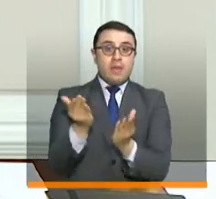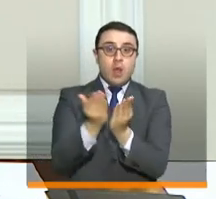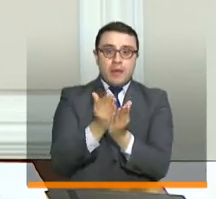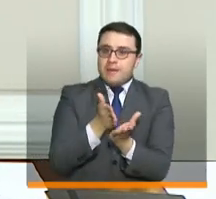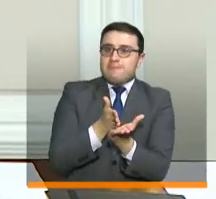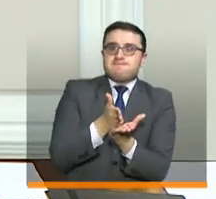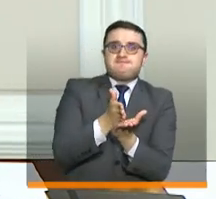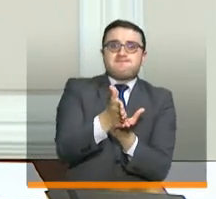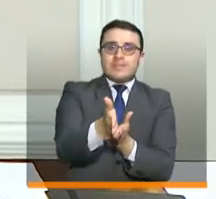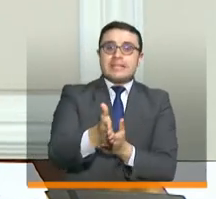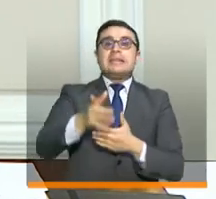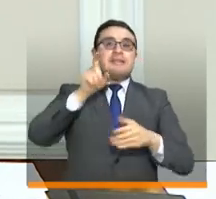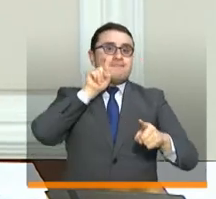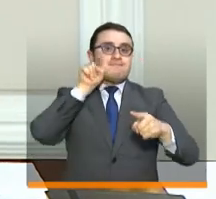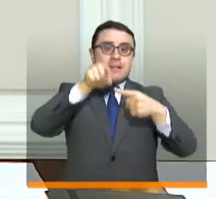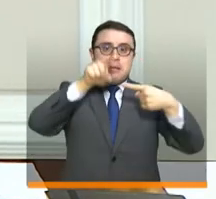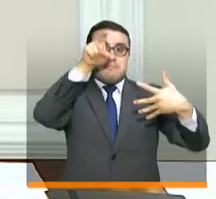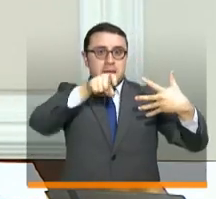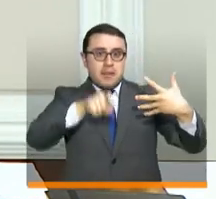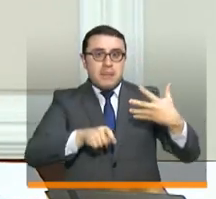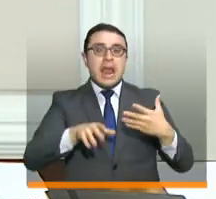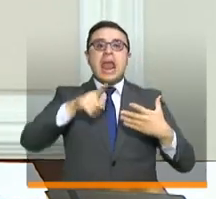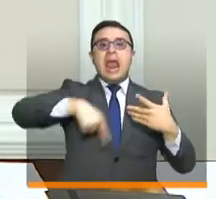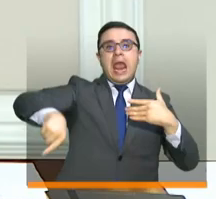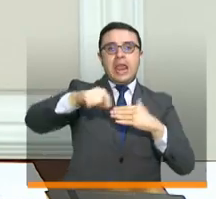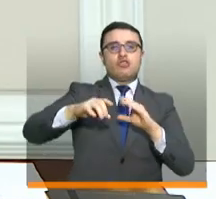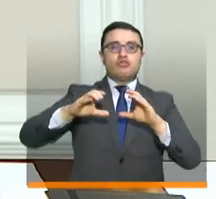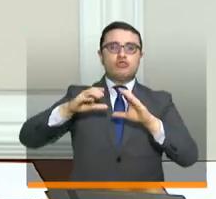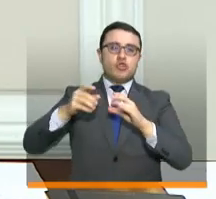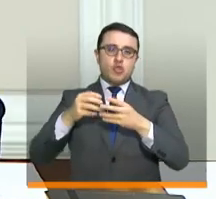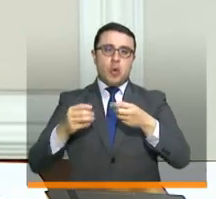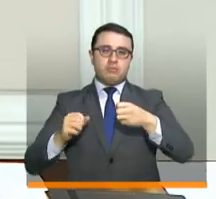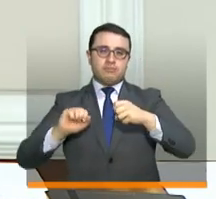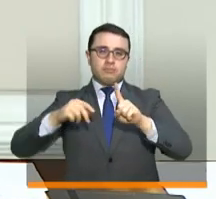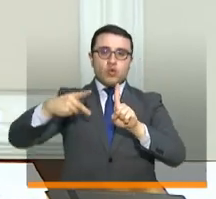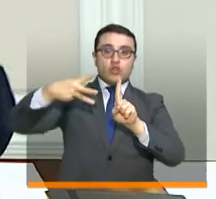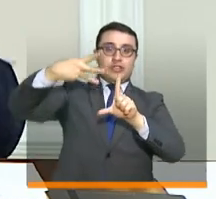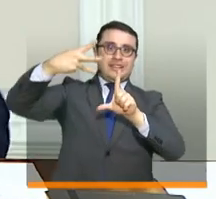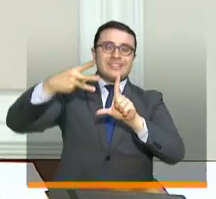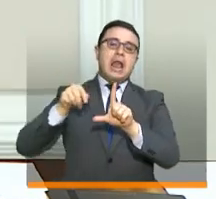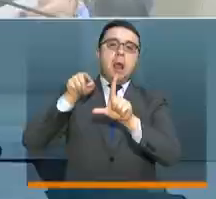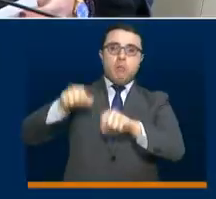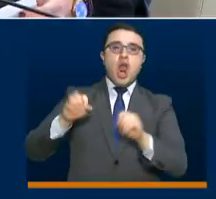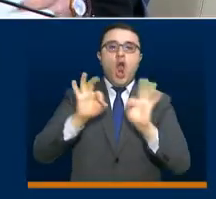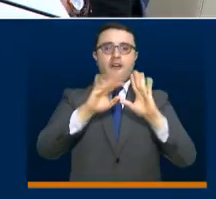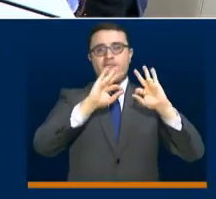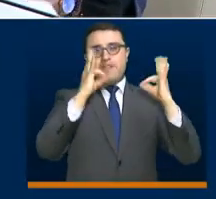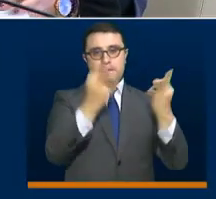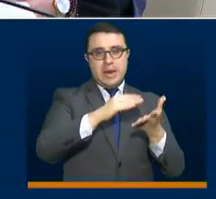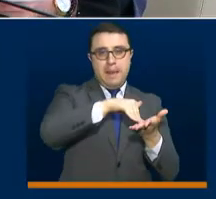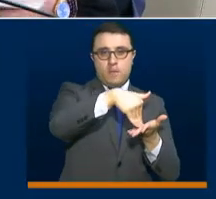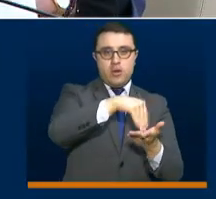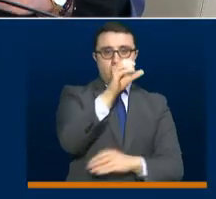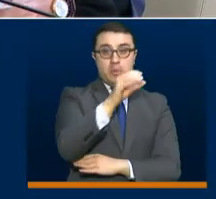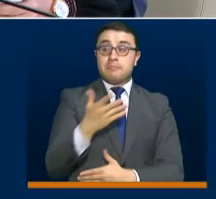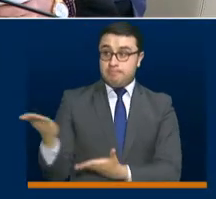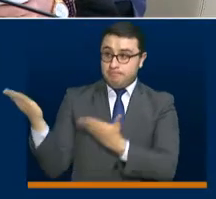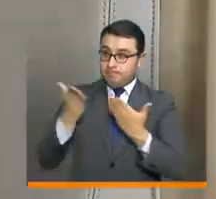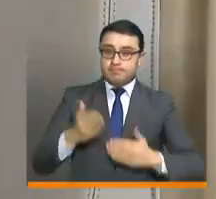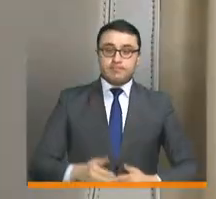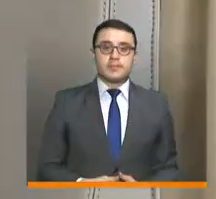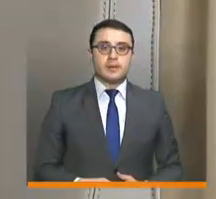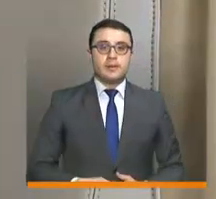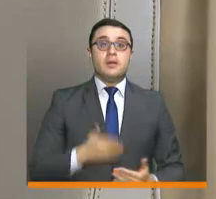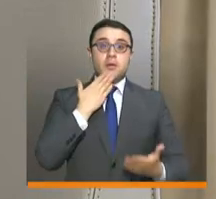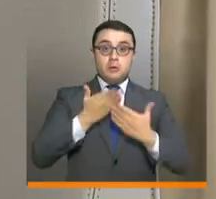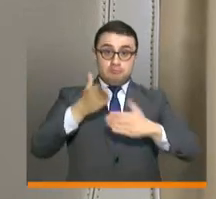estos productos necesarios para la clase media y las familias más vulnerables de Colombia. La escuchamos. Muchas gracias, presidente. Un saludo a todos los